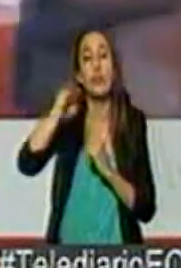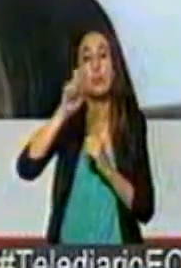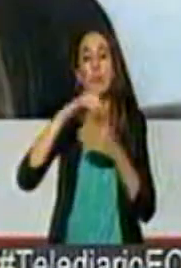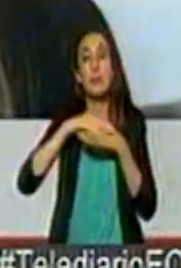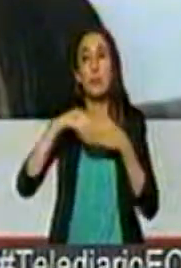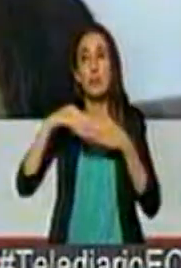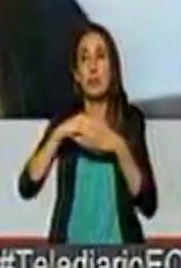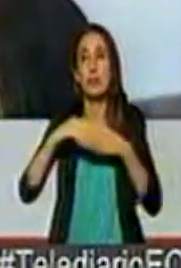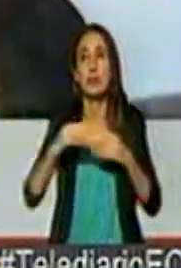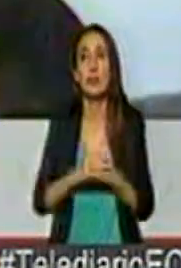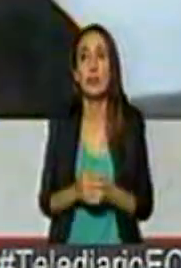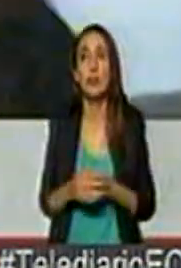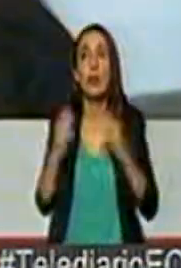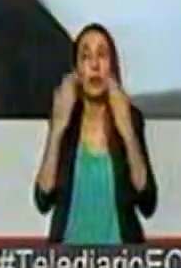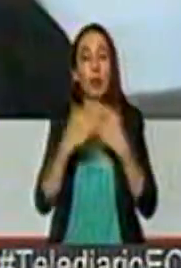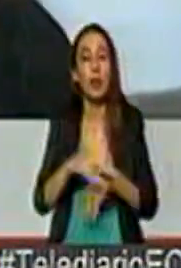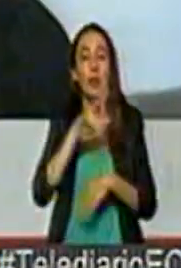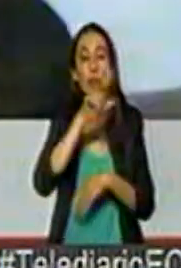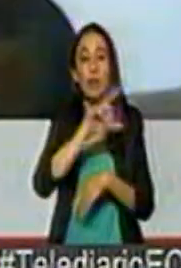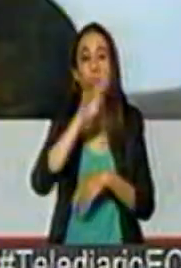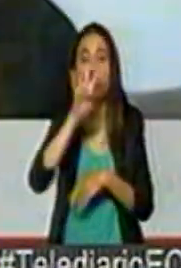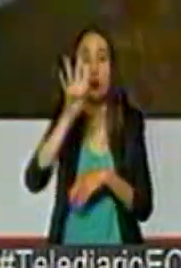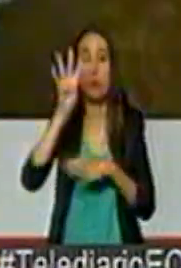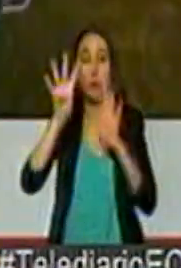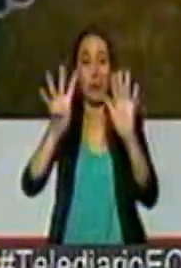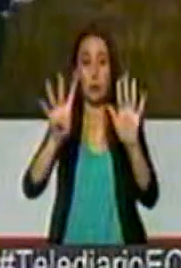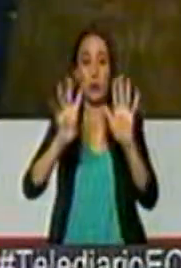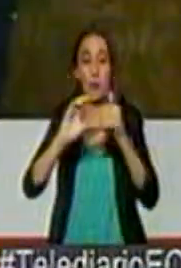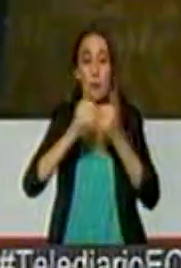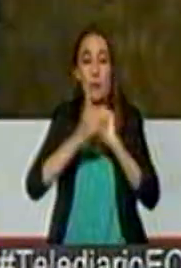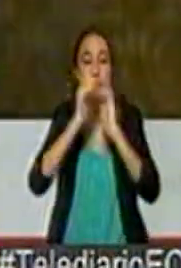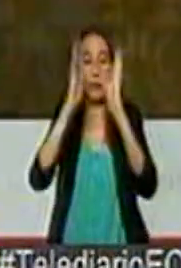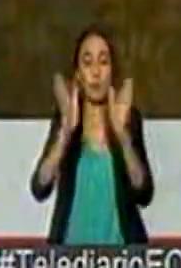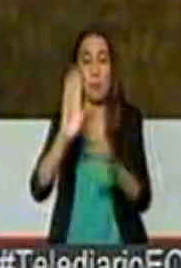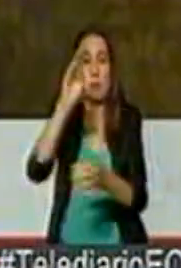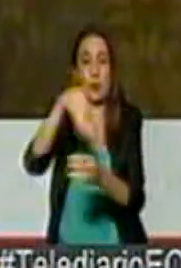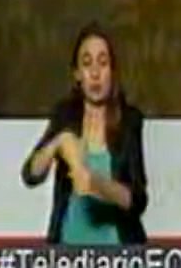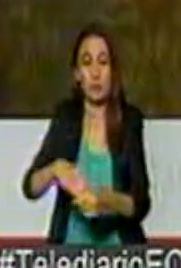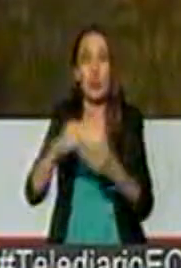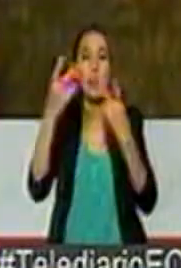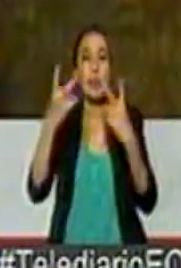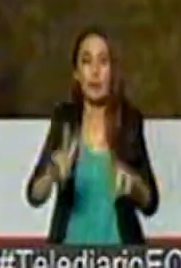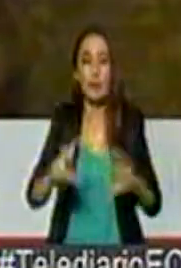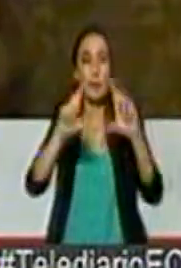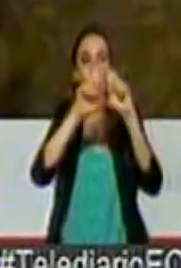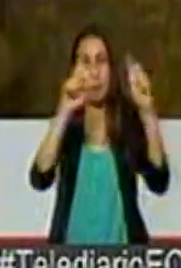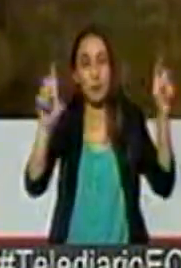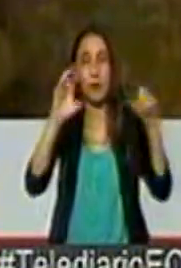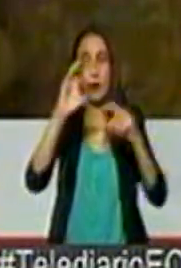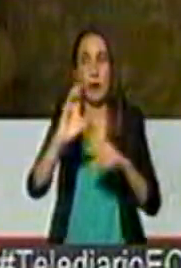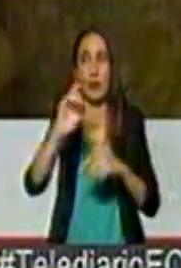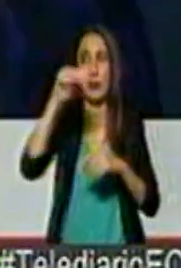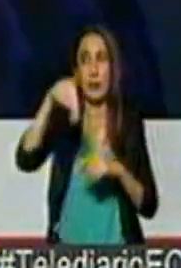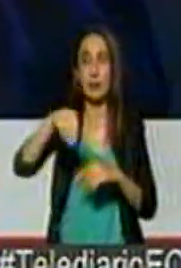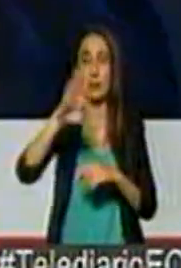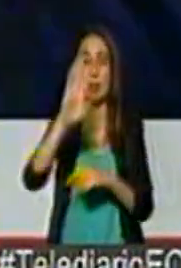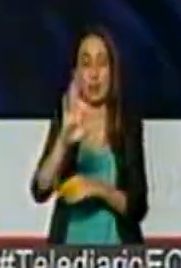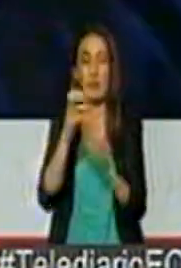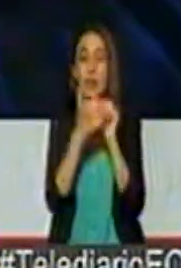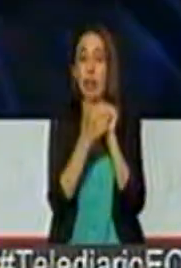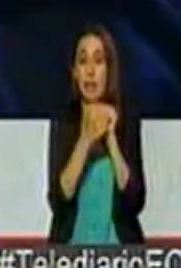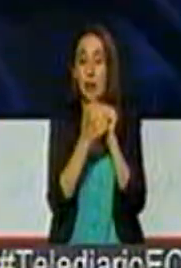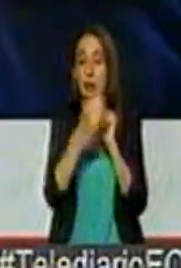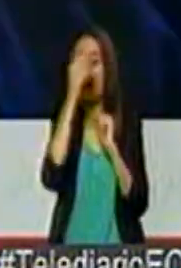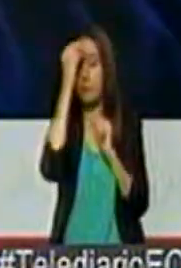$12 millones. Está constituido por 349 deportistas. Además, la Corporación Nacional de Telecomunicaciones obsequió un celular de alta gama con